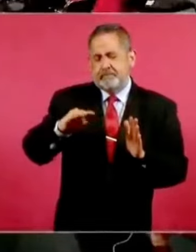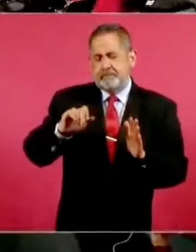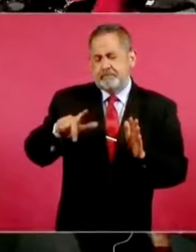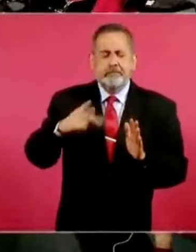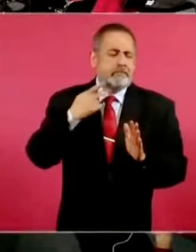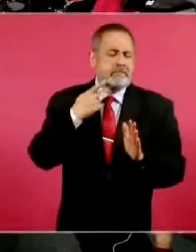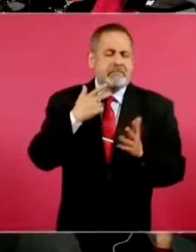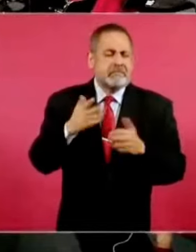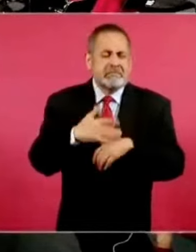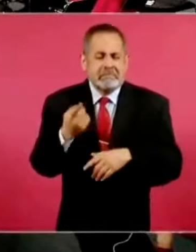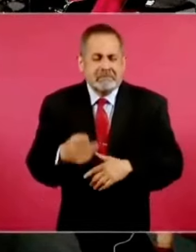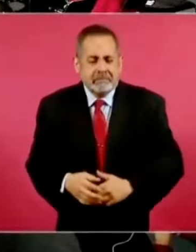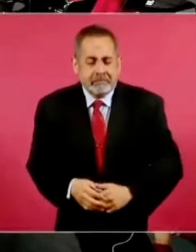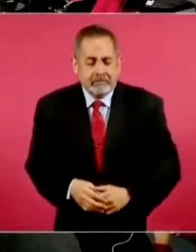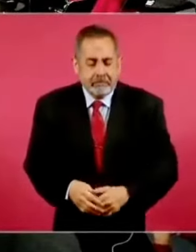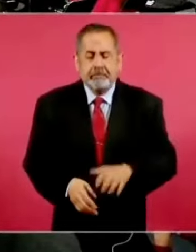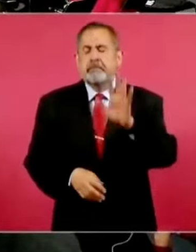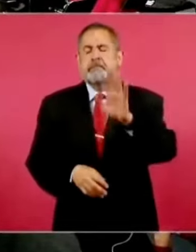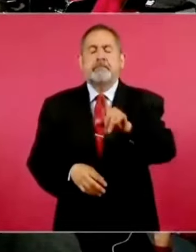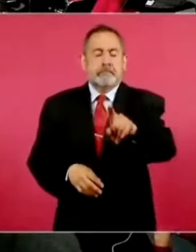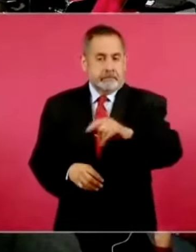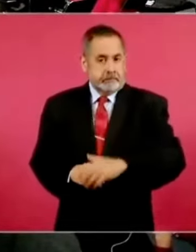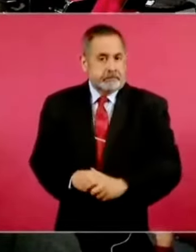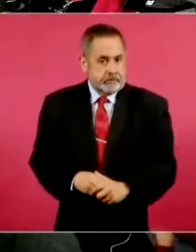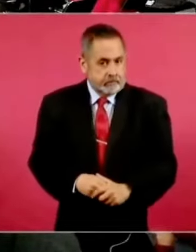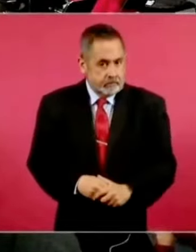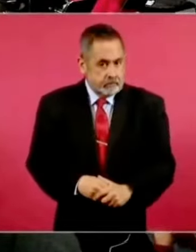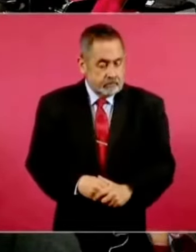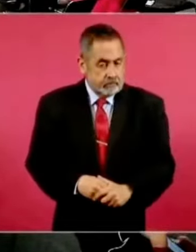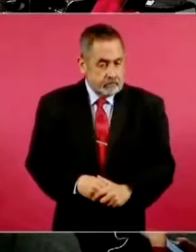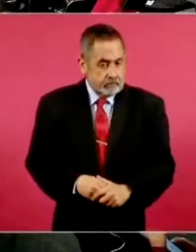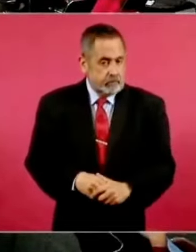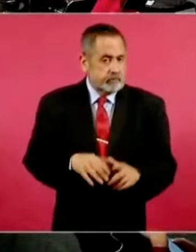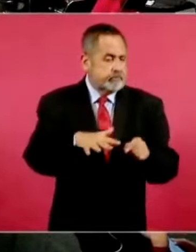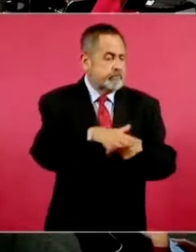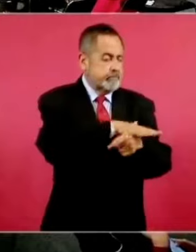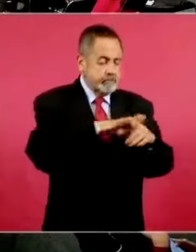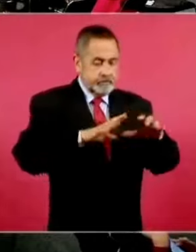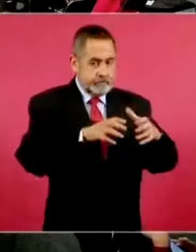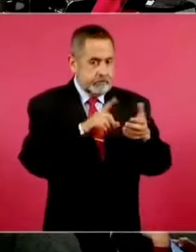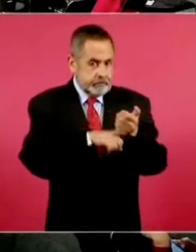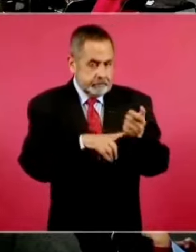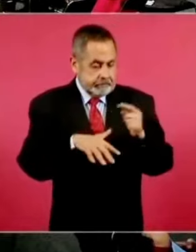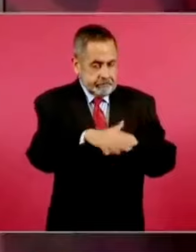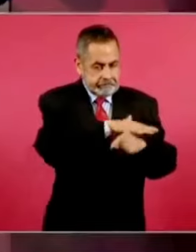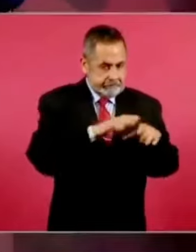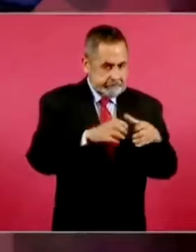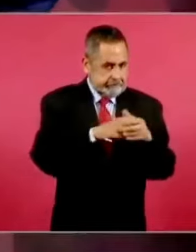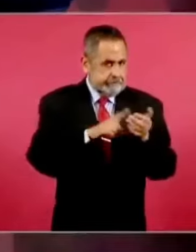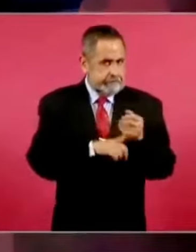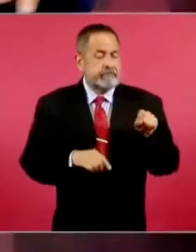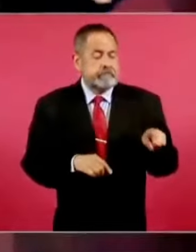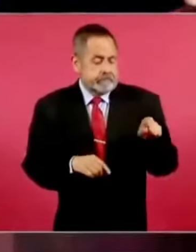Por los periodistas. Ah, porque sí, hay ese ambiente, ¿no?